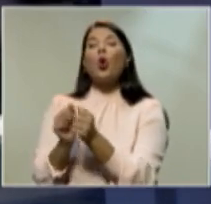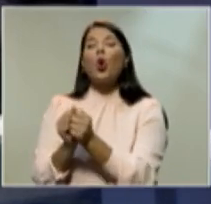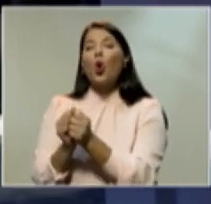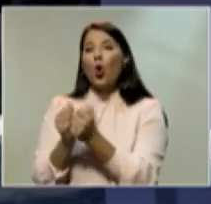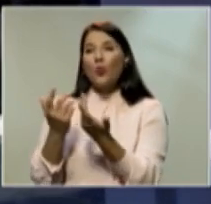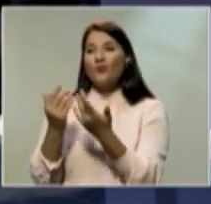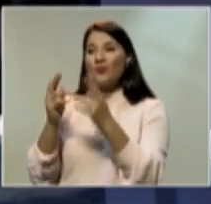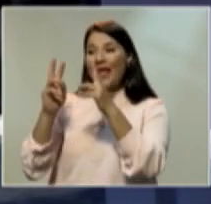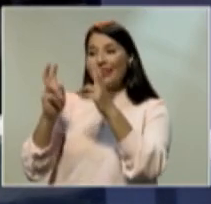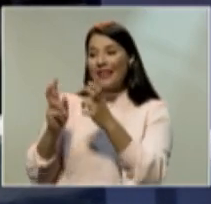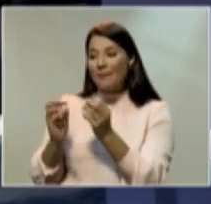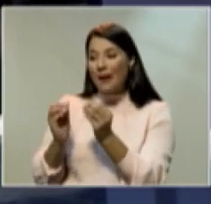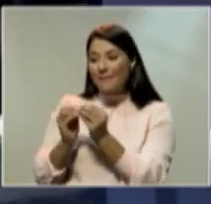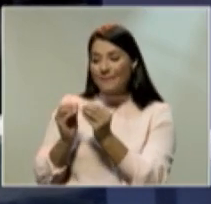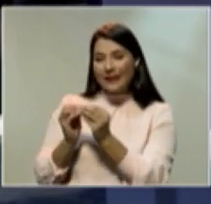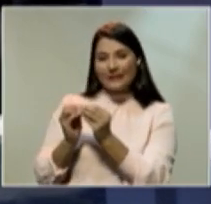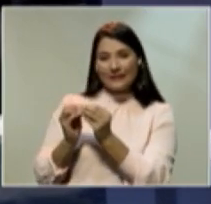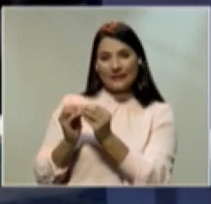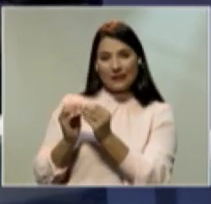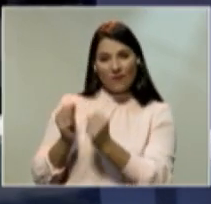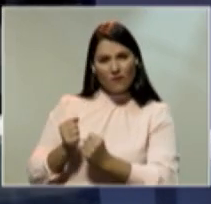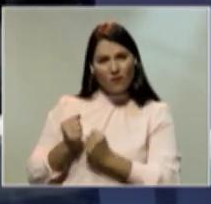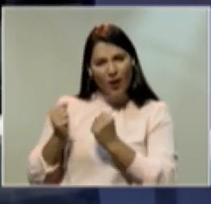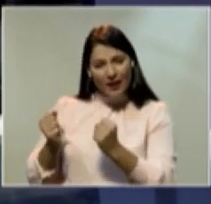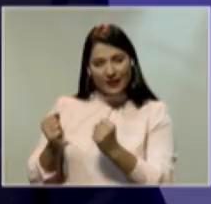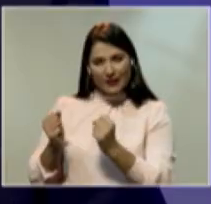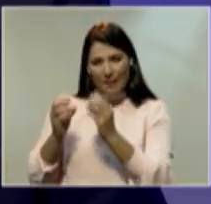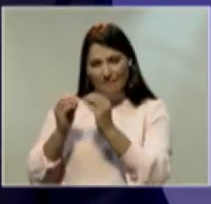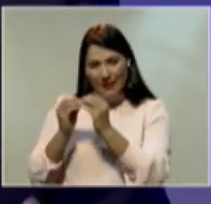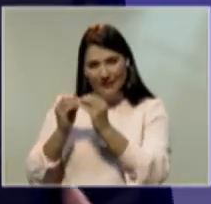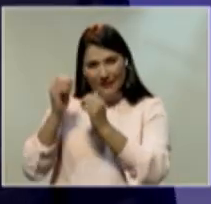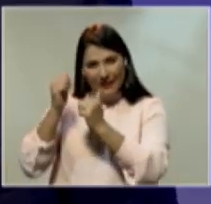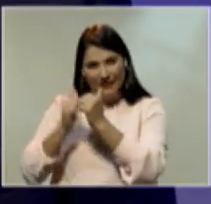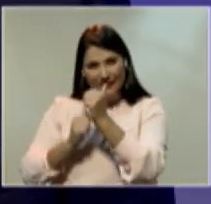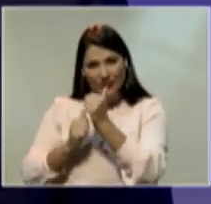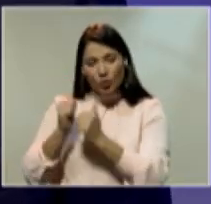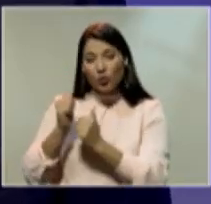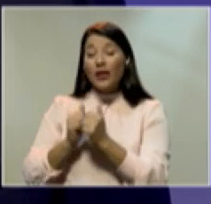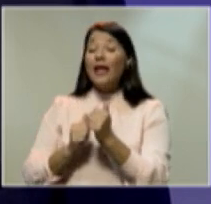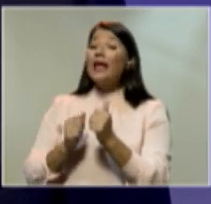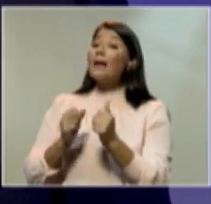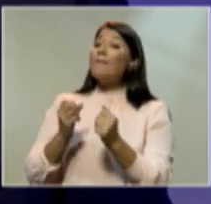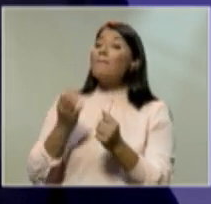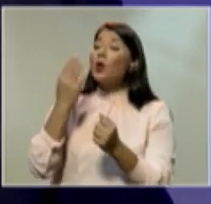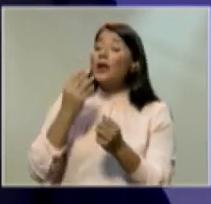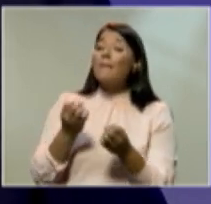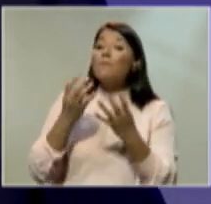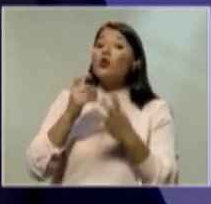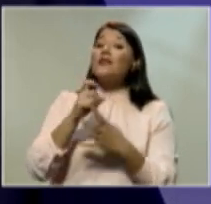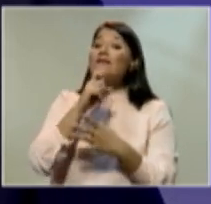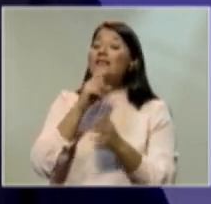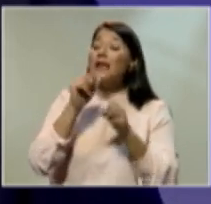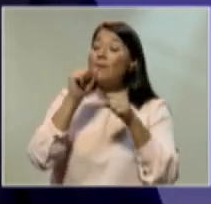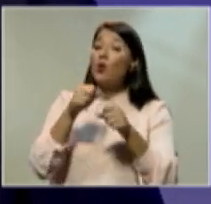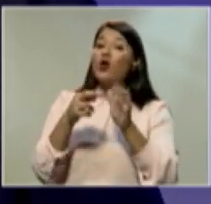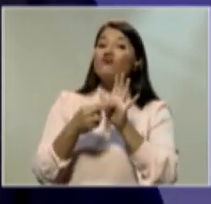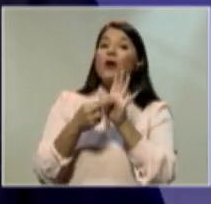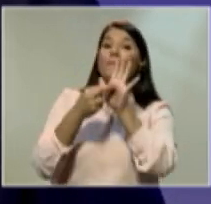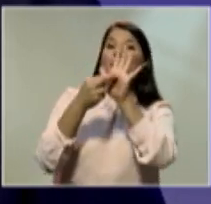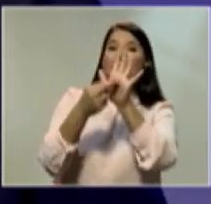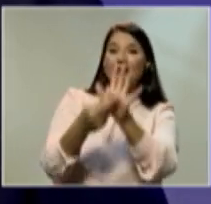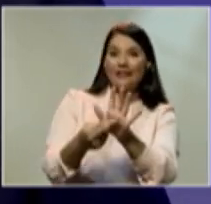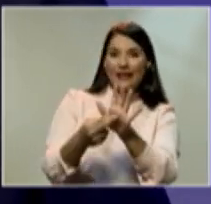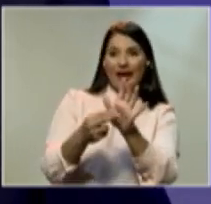más estructurales, y es que es muy difícil representar identidades múltiples